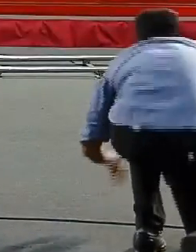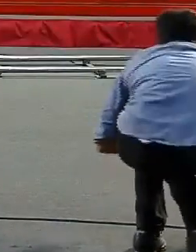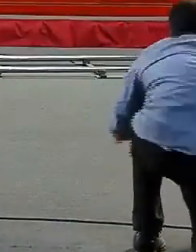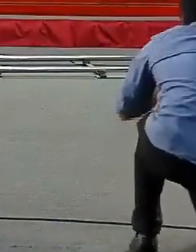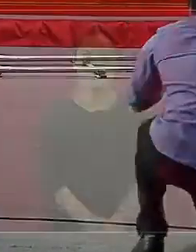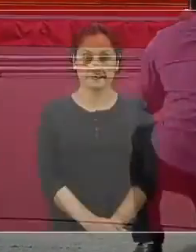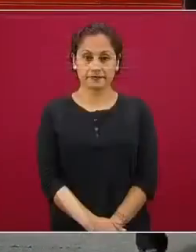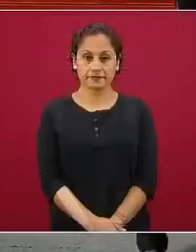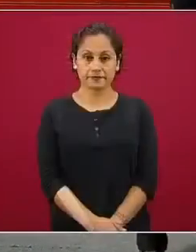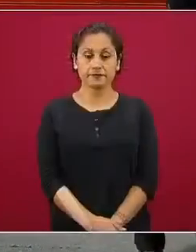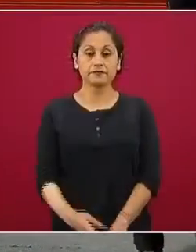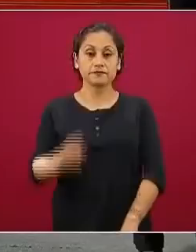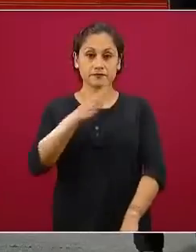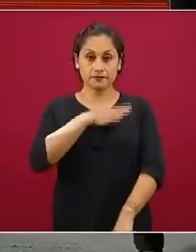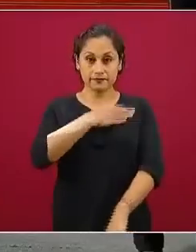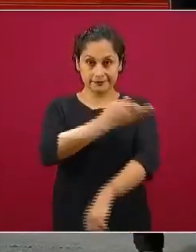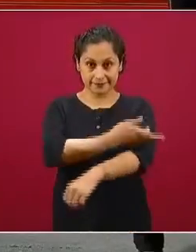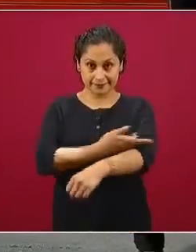Muy buenas tardes.